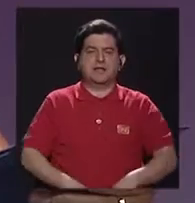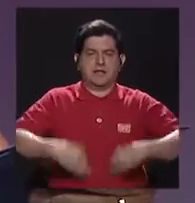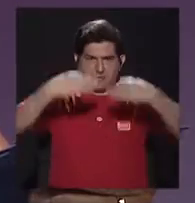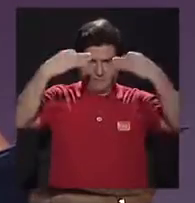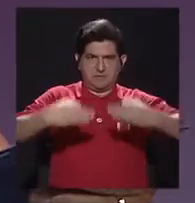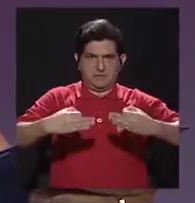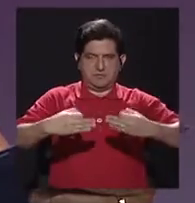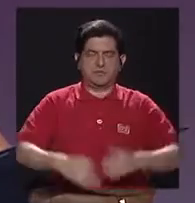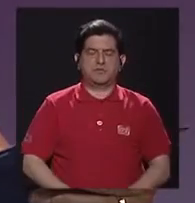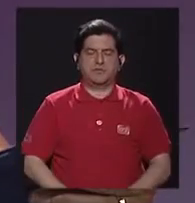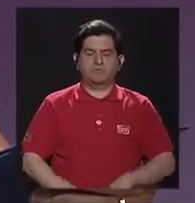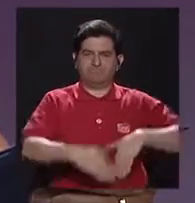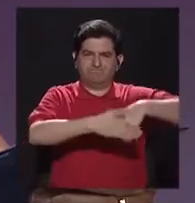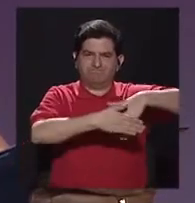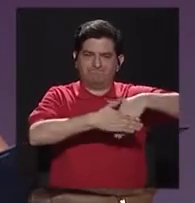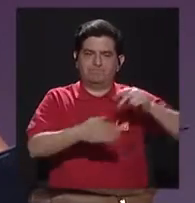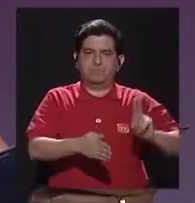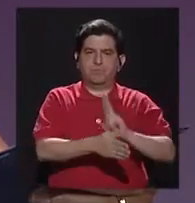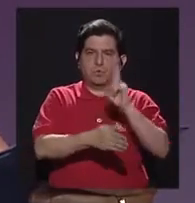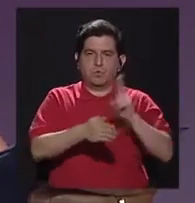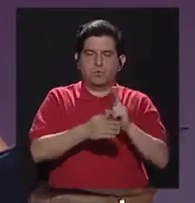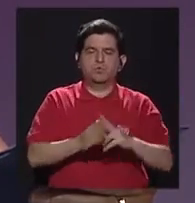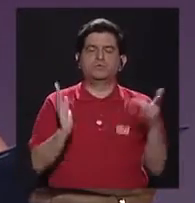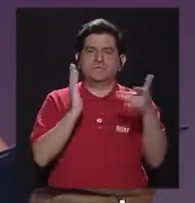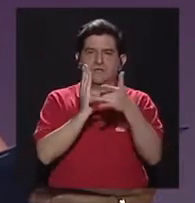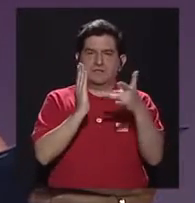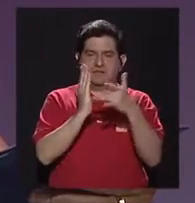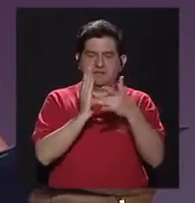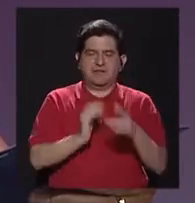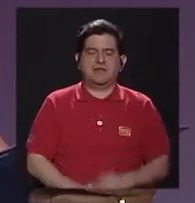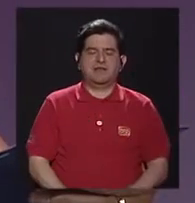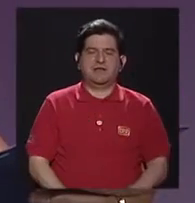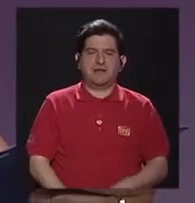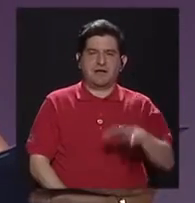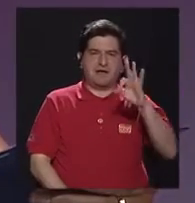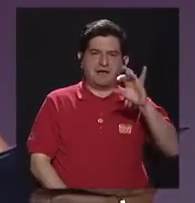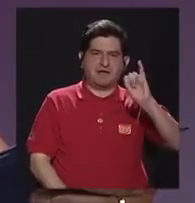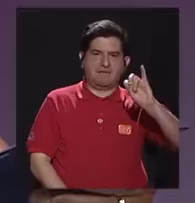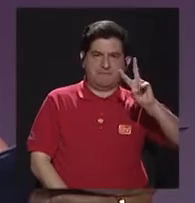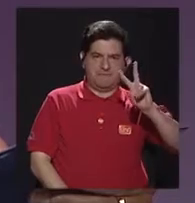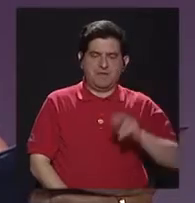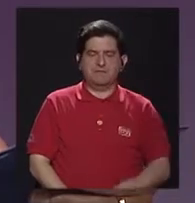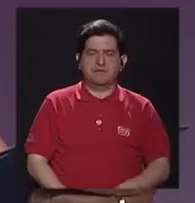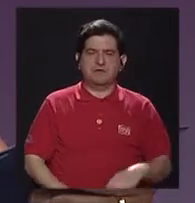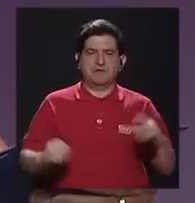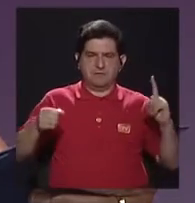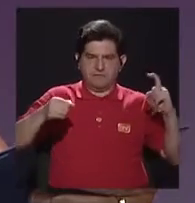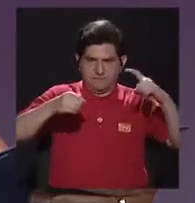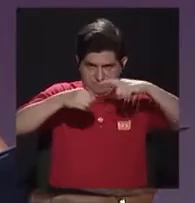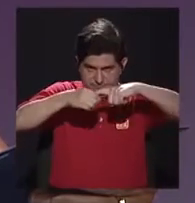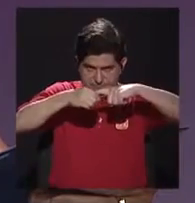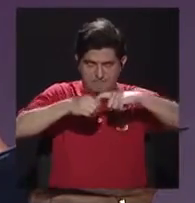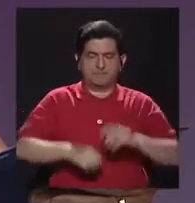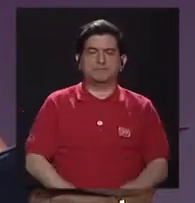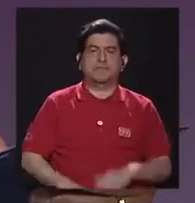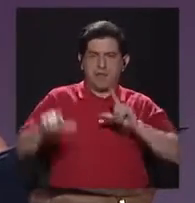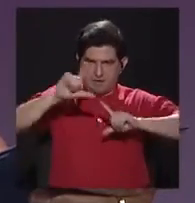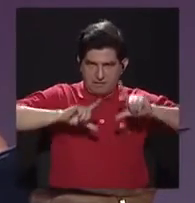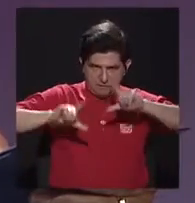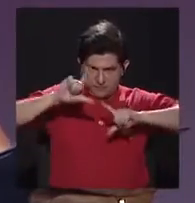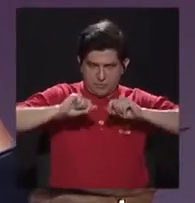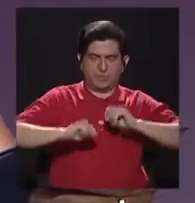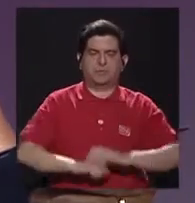resolvió impedir la utilización de la técnica de fertilización in vitro, conocida como FIV,